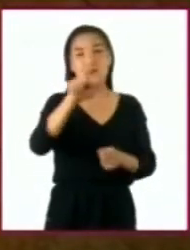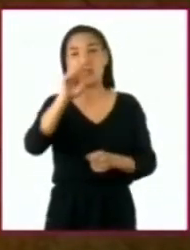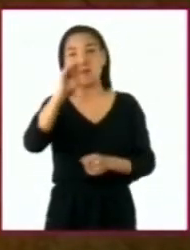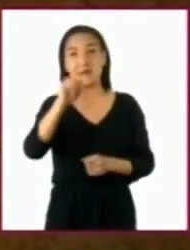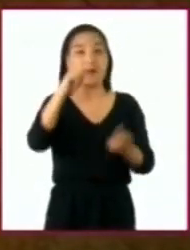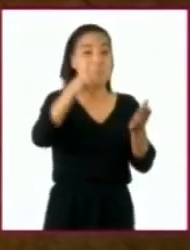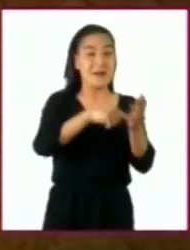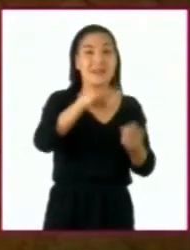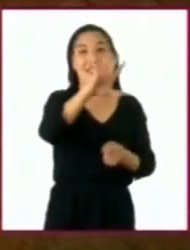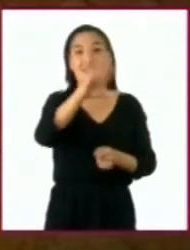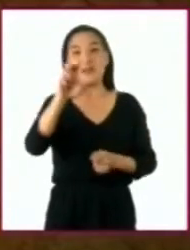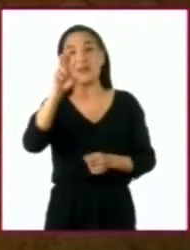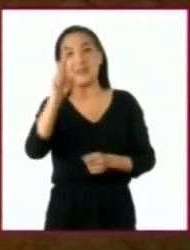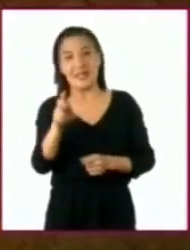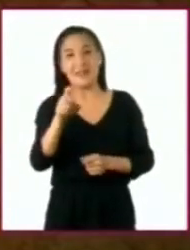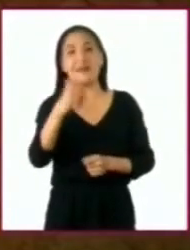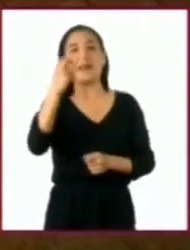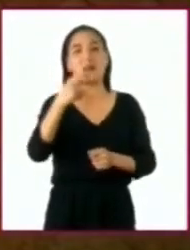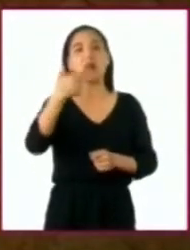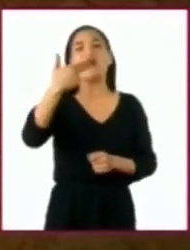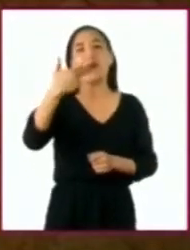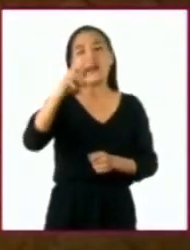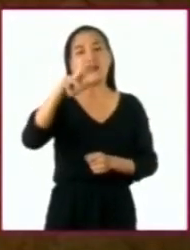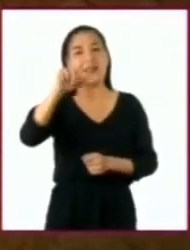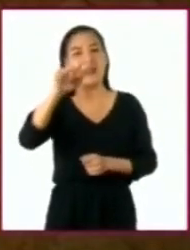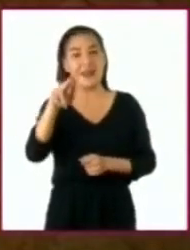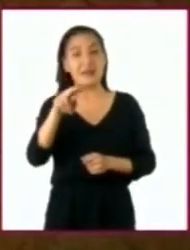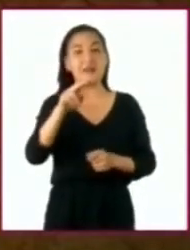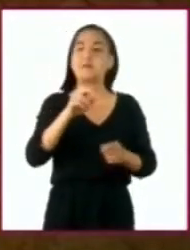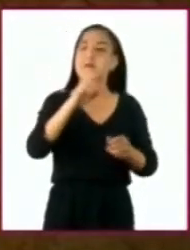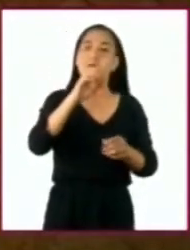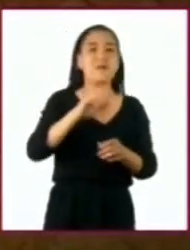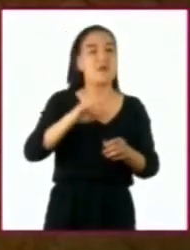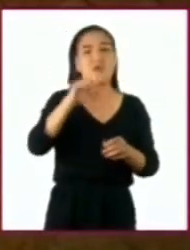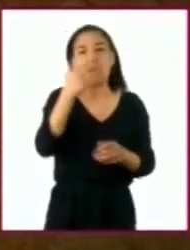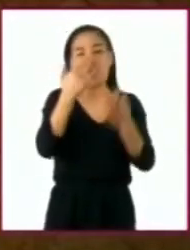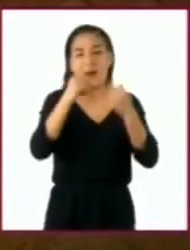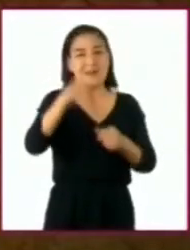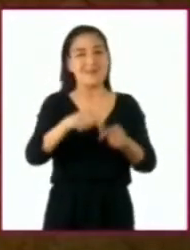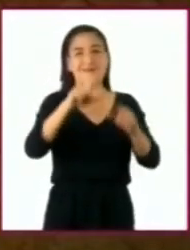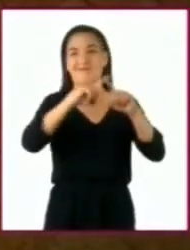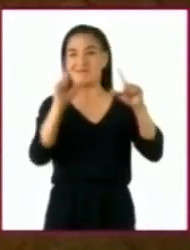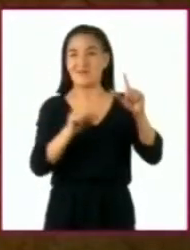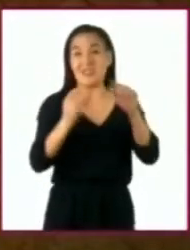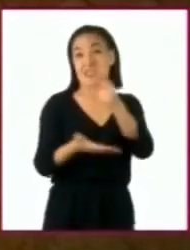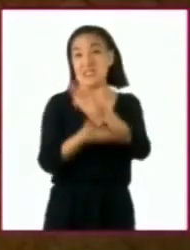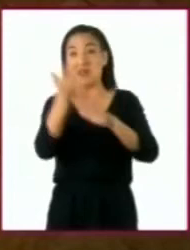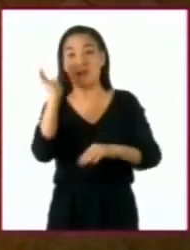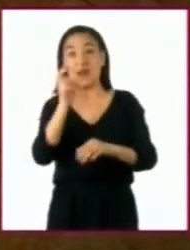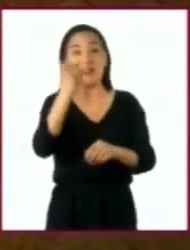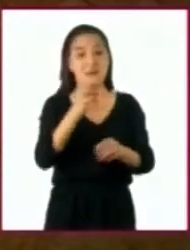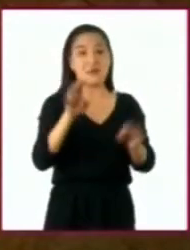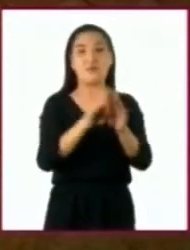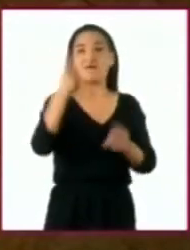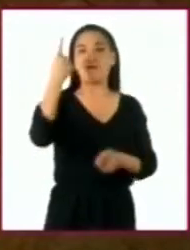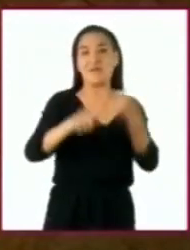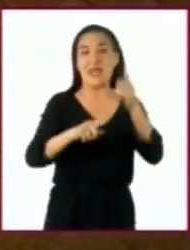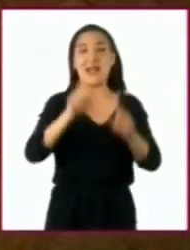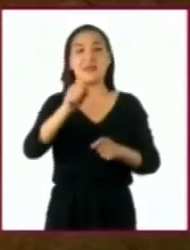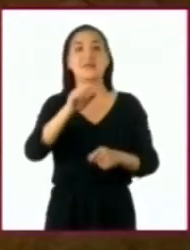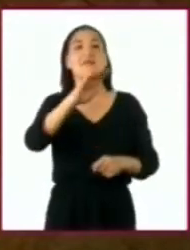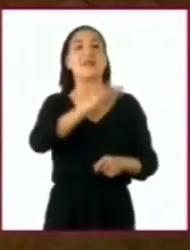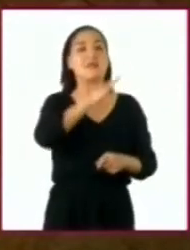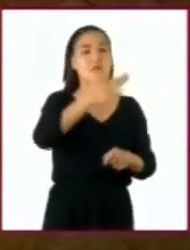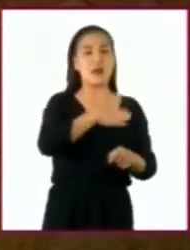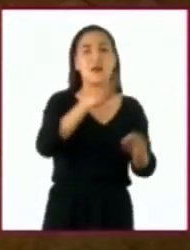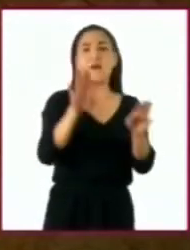1529-1530, cuando Cortés se encontraba fuera del país, los administradores coloniales españoles intervinieron